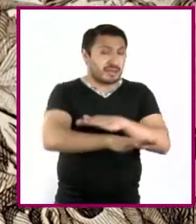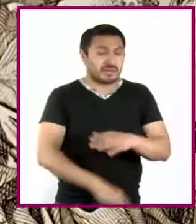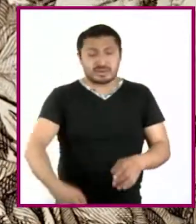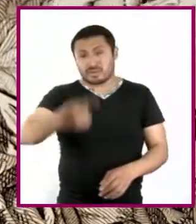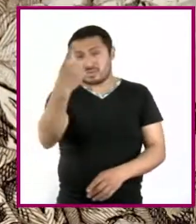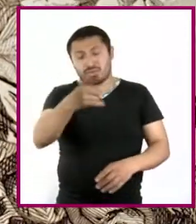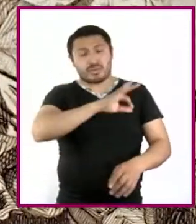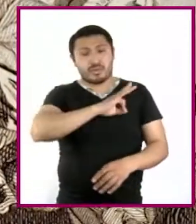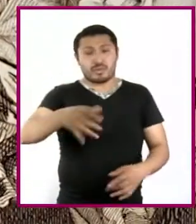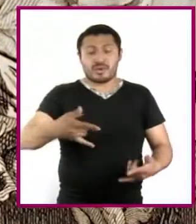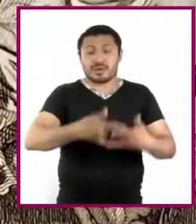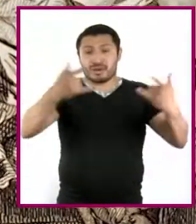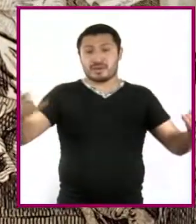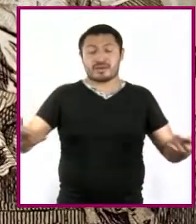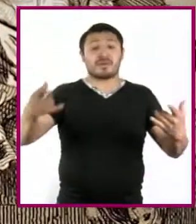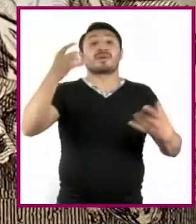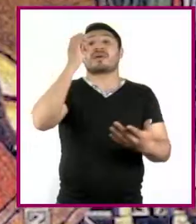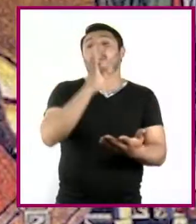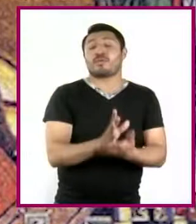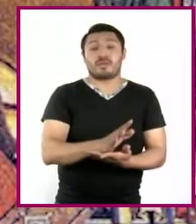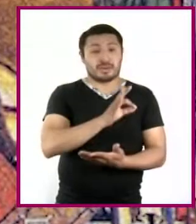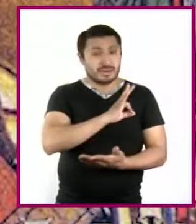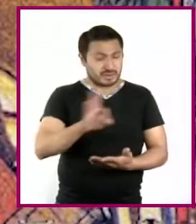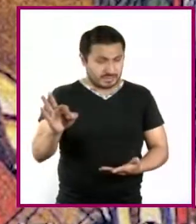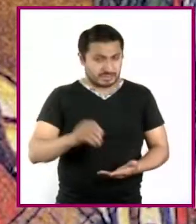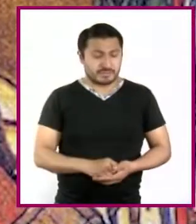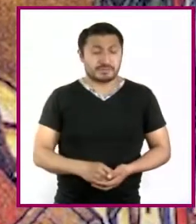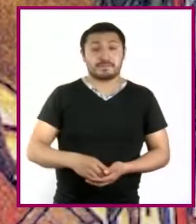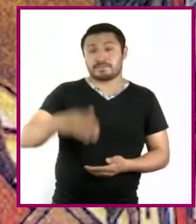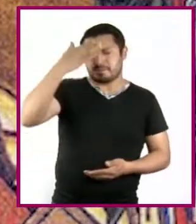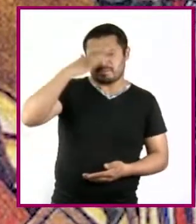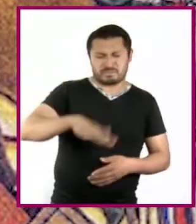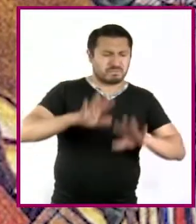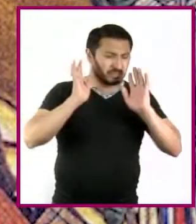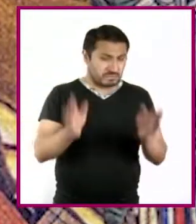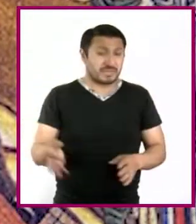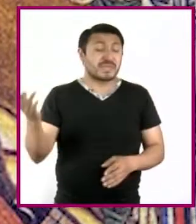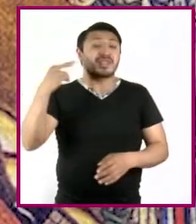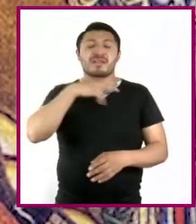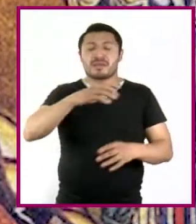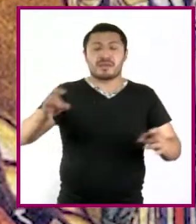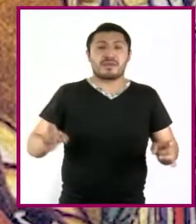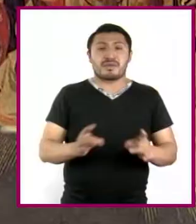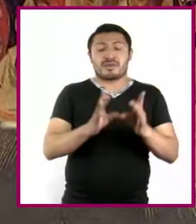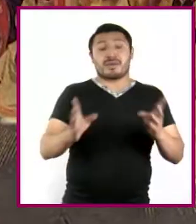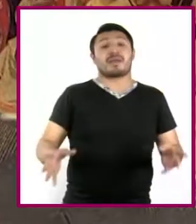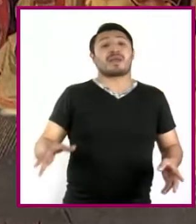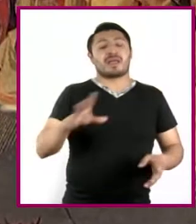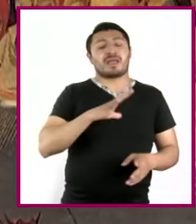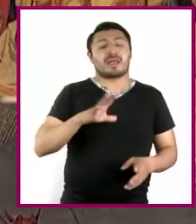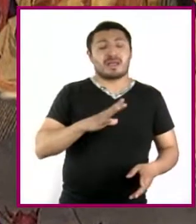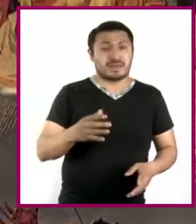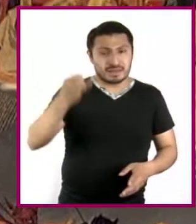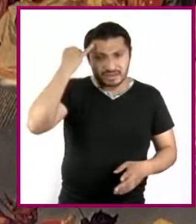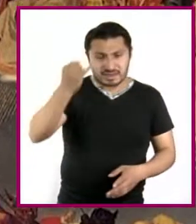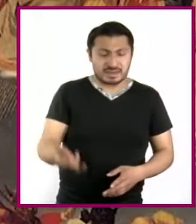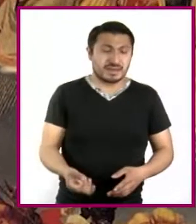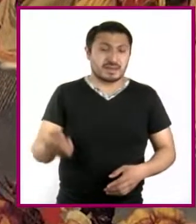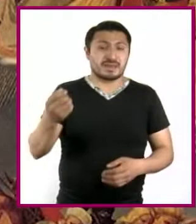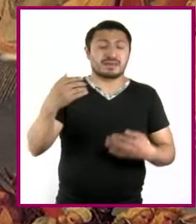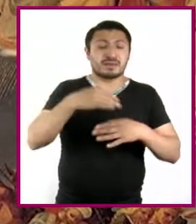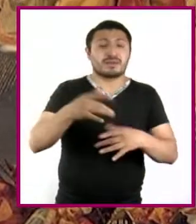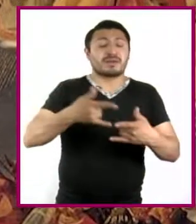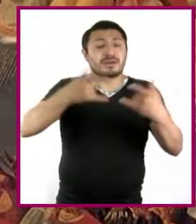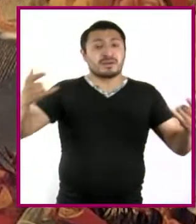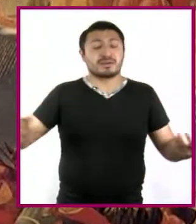como una única historia. Como sabemos, pronto aparecieron versiones secularizadas de la historia universal